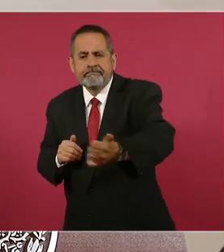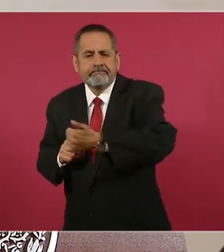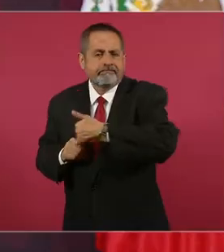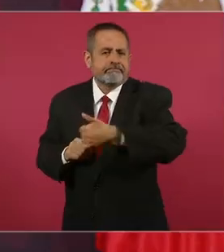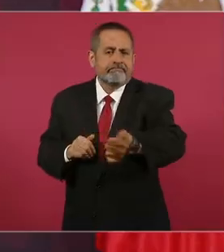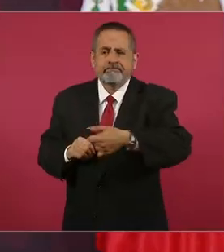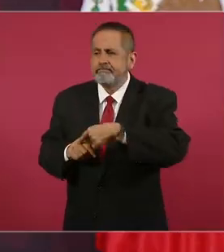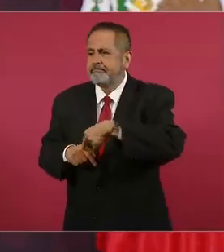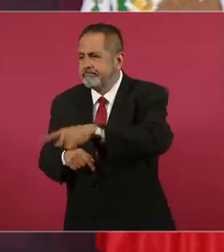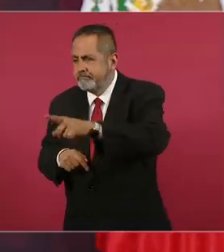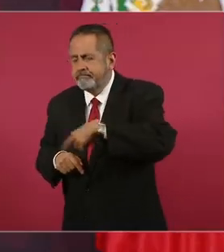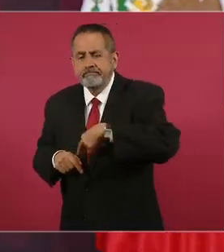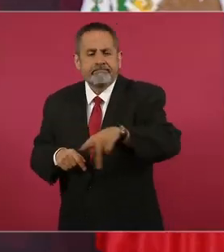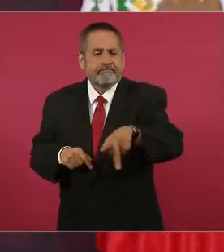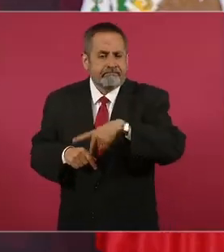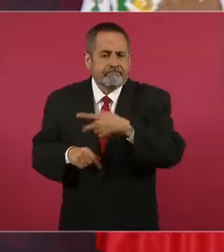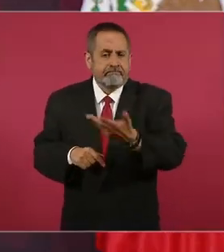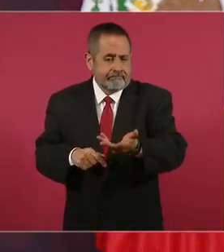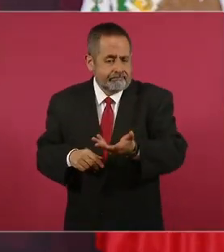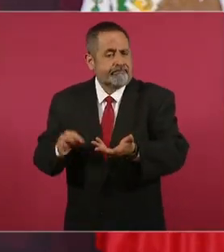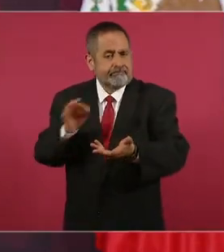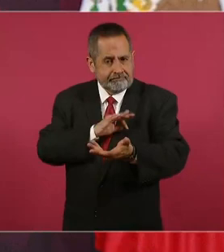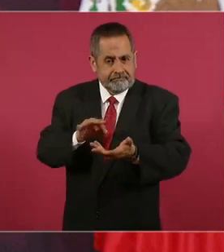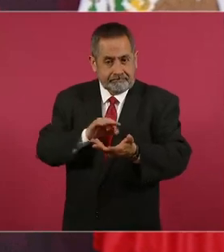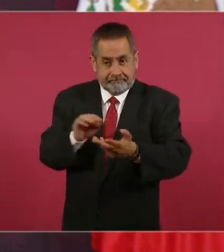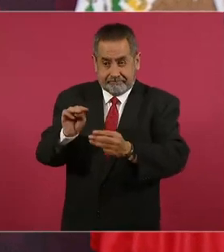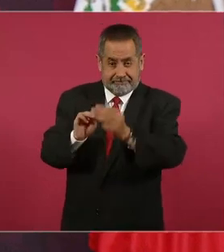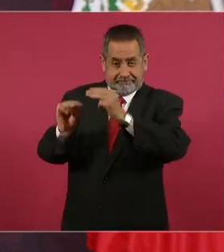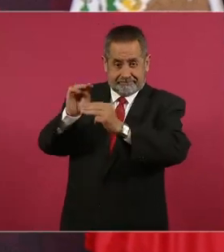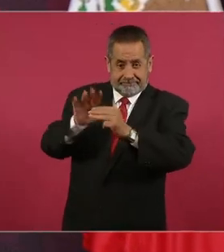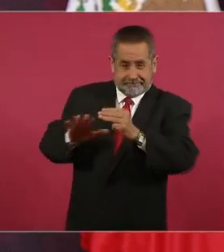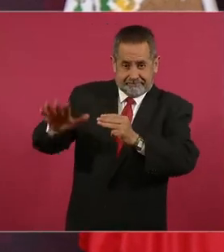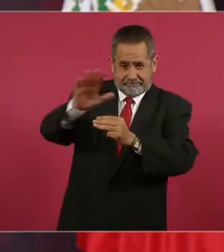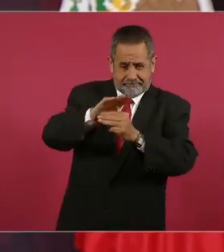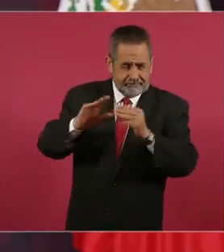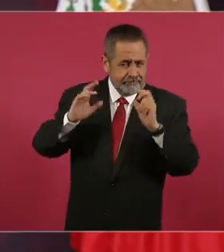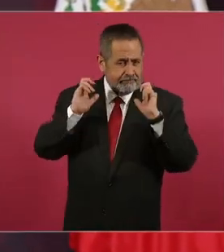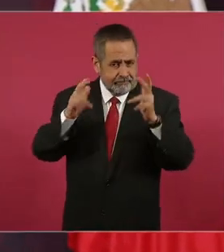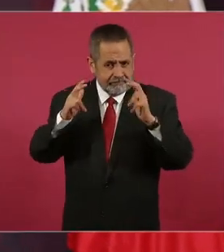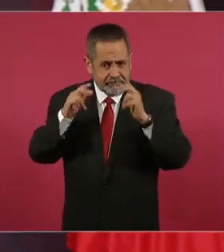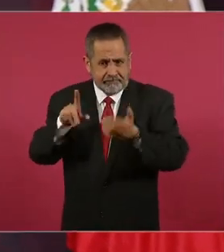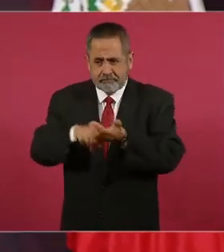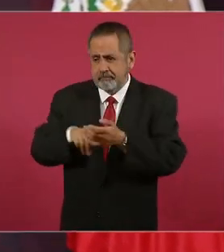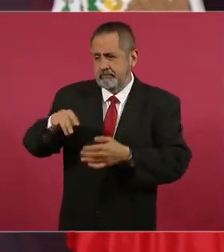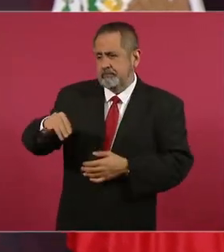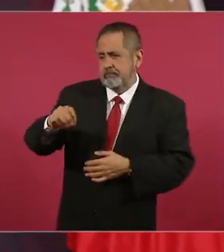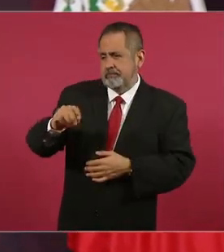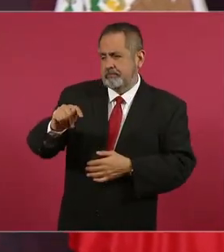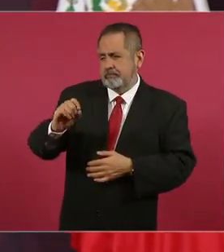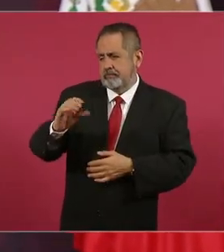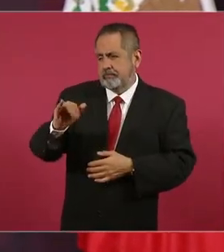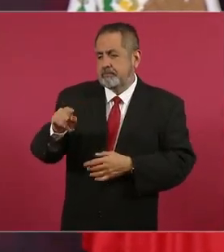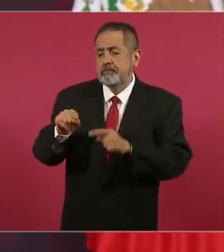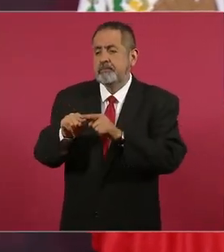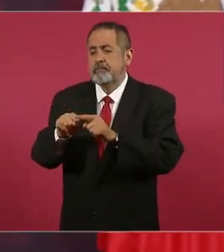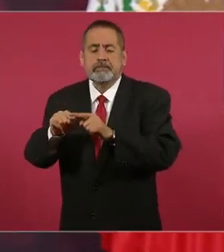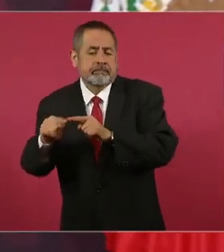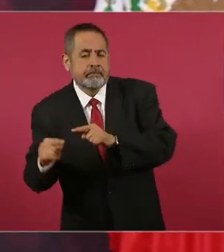permitir que desde esa región de la frontera de Motocintla puedan llegar a